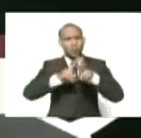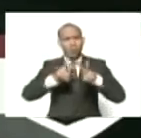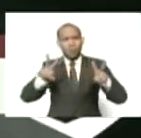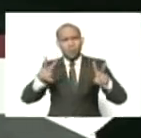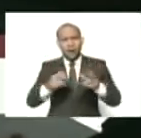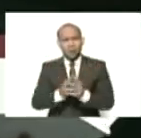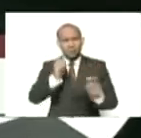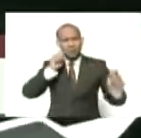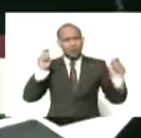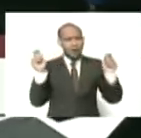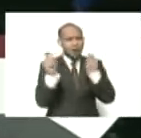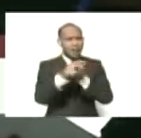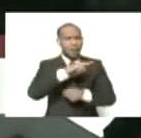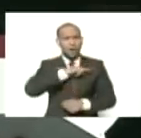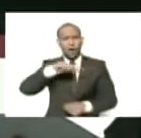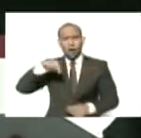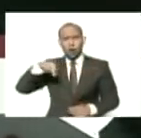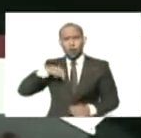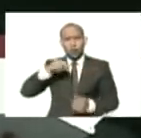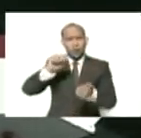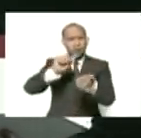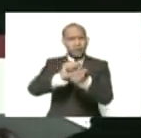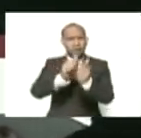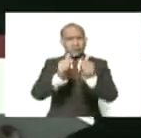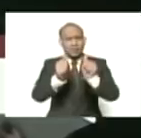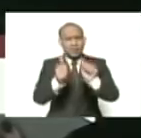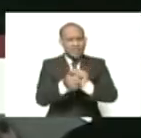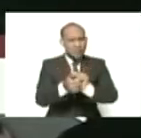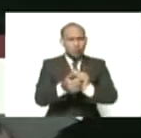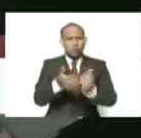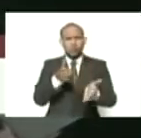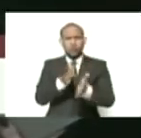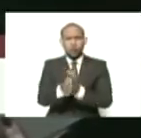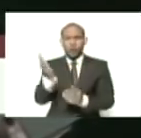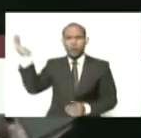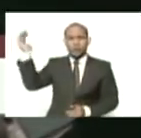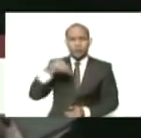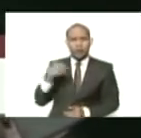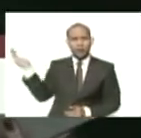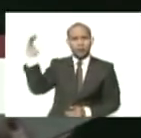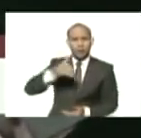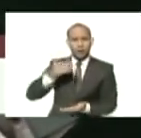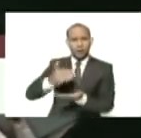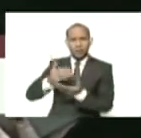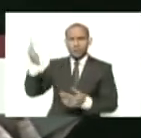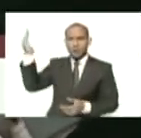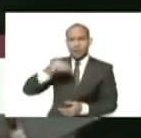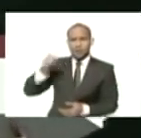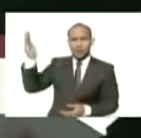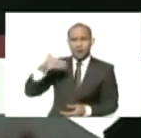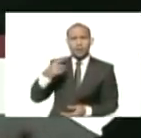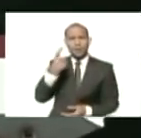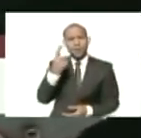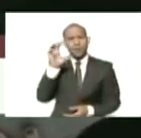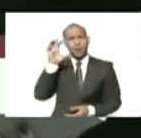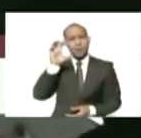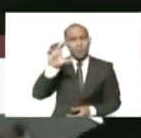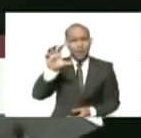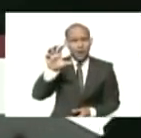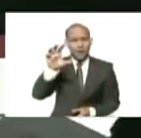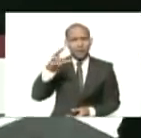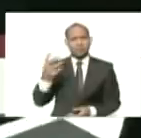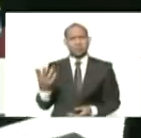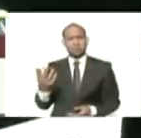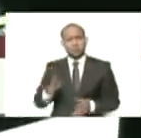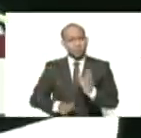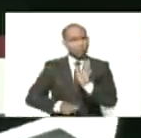y cambiar nuestra situación de importadores y terminar como un país